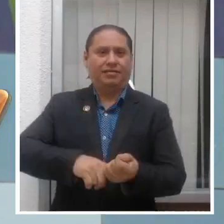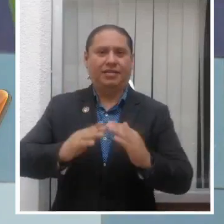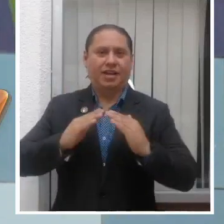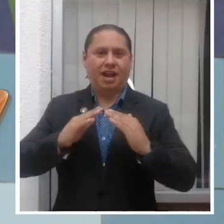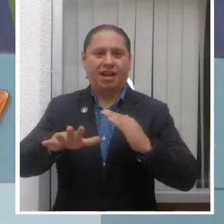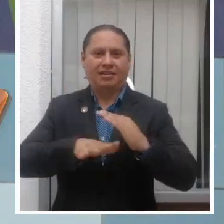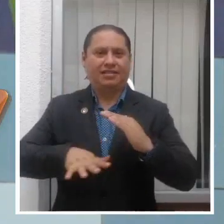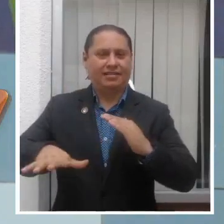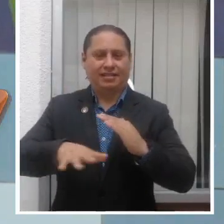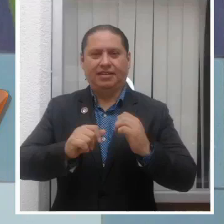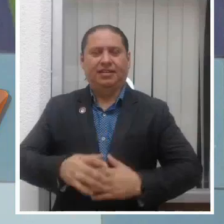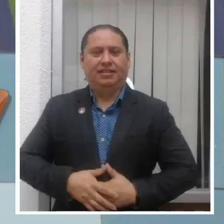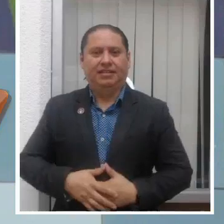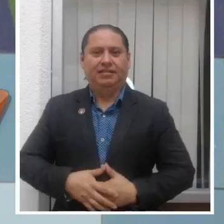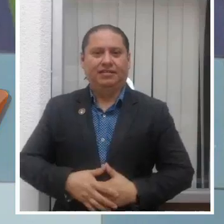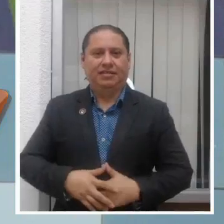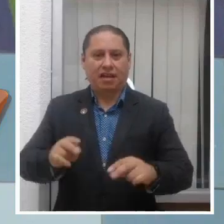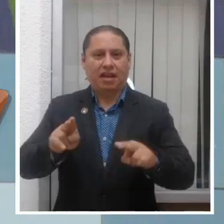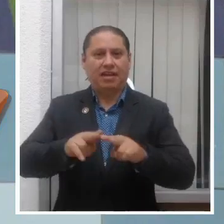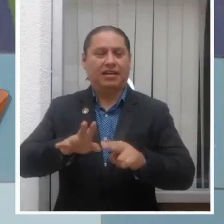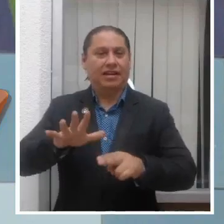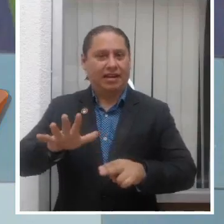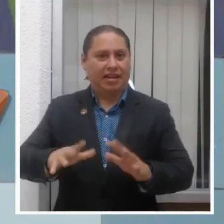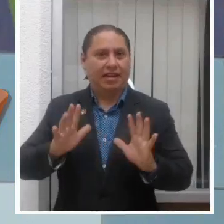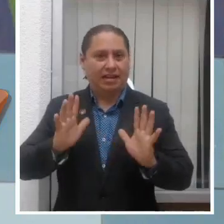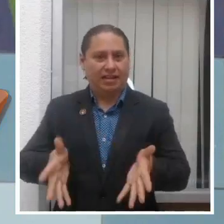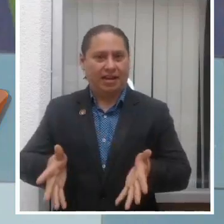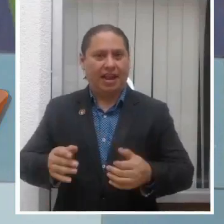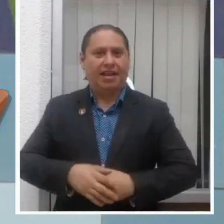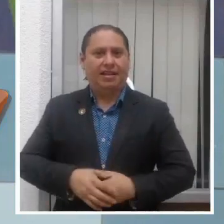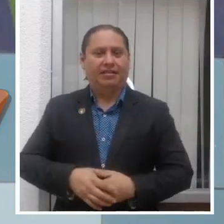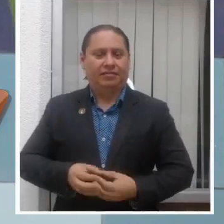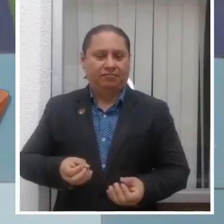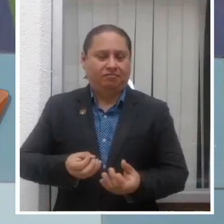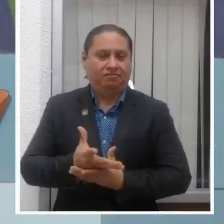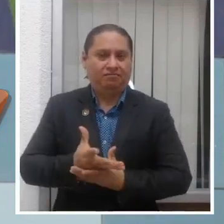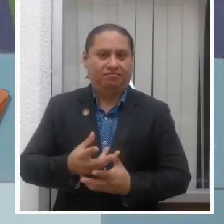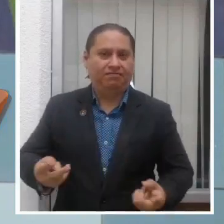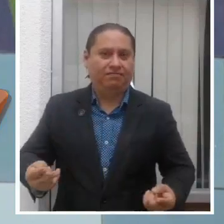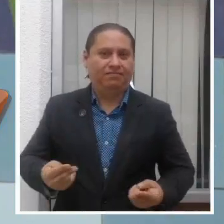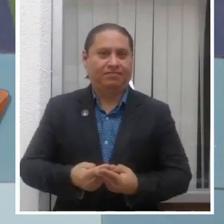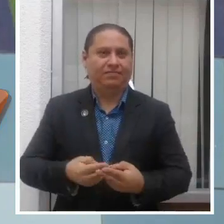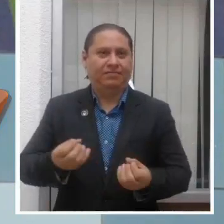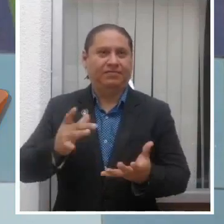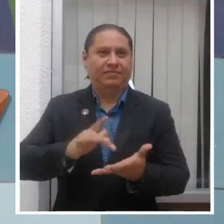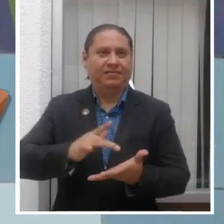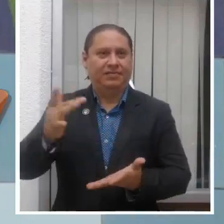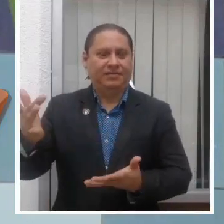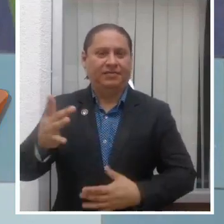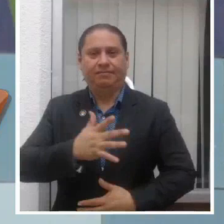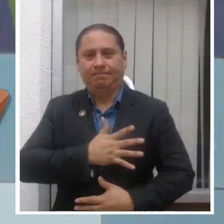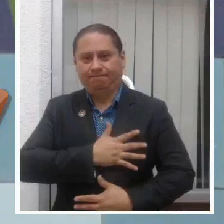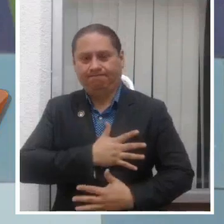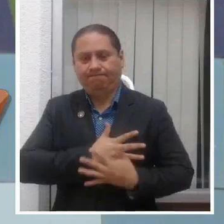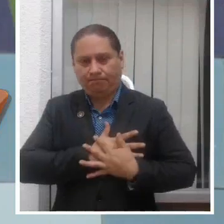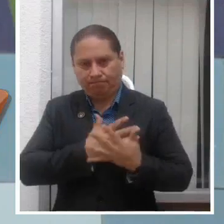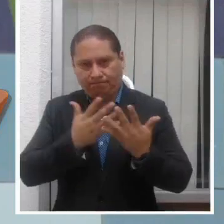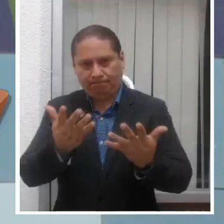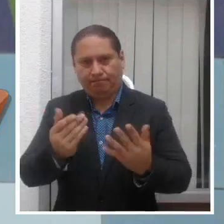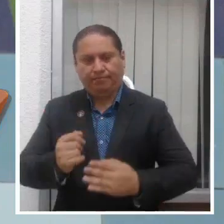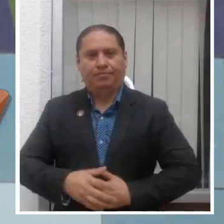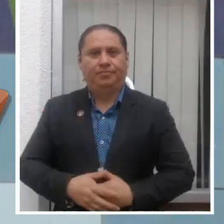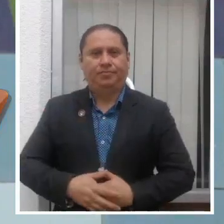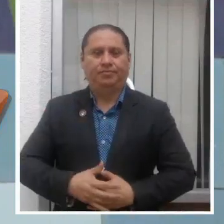y la familia, ahora mi nieta, que está como mujer en la casa. Se los agradezco de todo corazón.